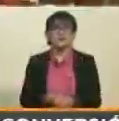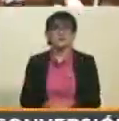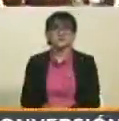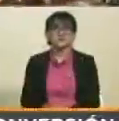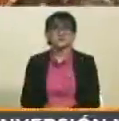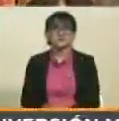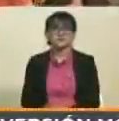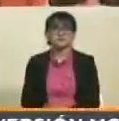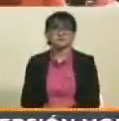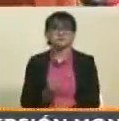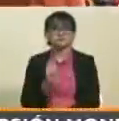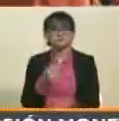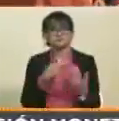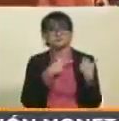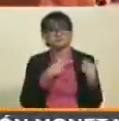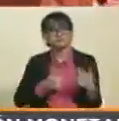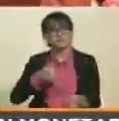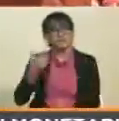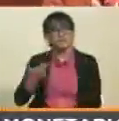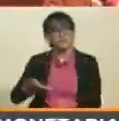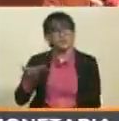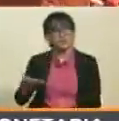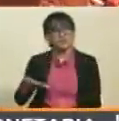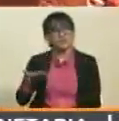Y la tarea más importante, mujer.